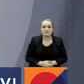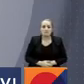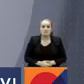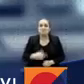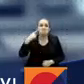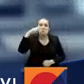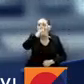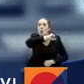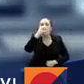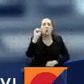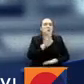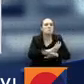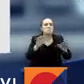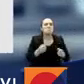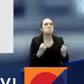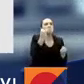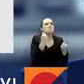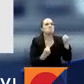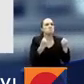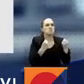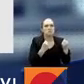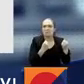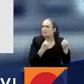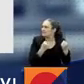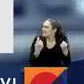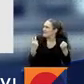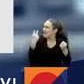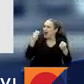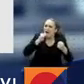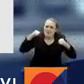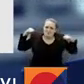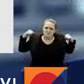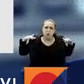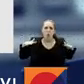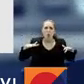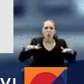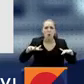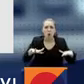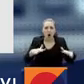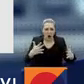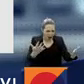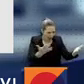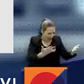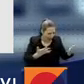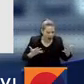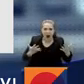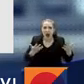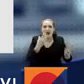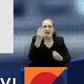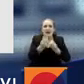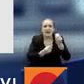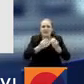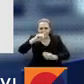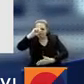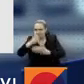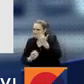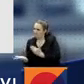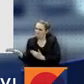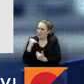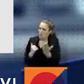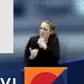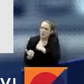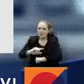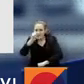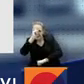se dieron cuenta del arroyo, cuando ellos quisieron salirse, ya el arroyo ya lo tenían en la mitad. No se podían salir. Entonces todos los muchachos que estaban por